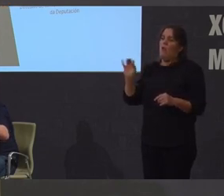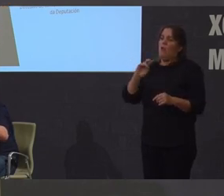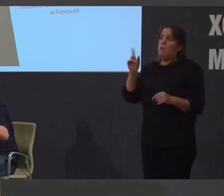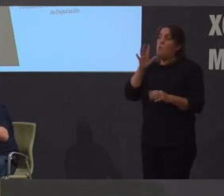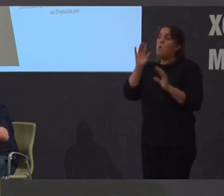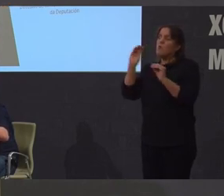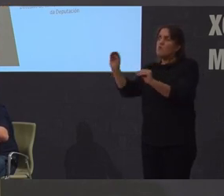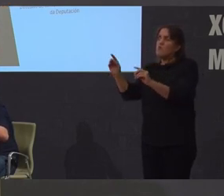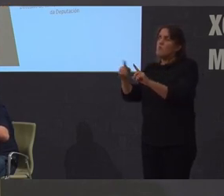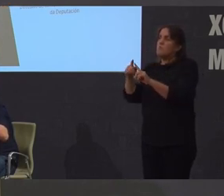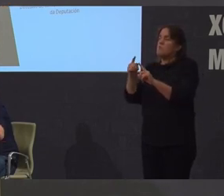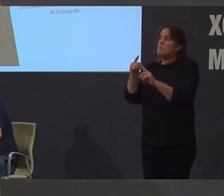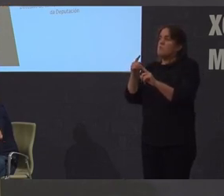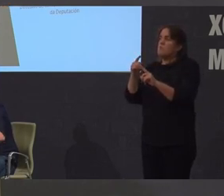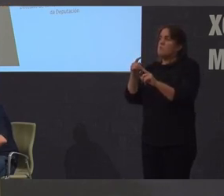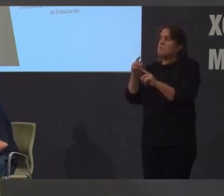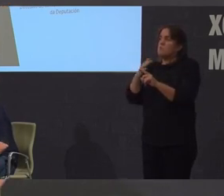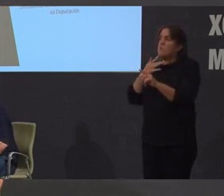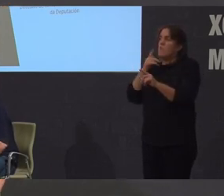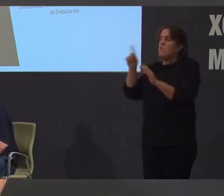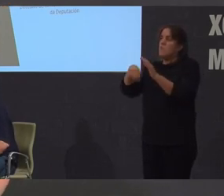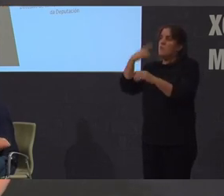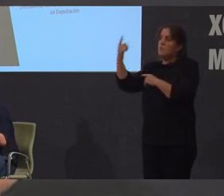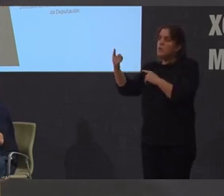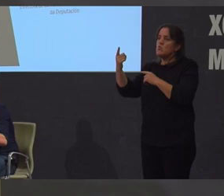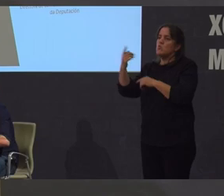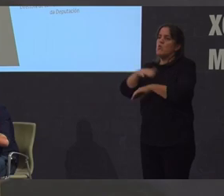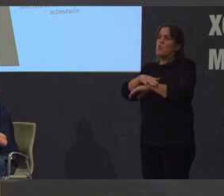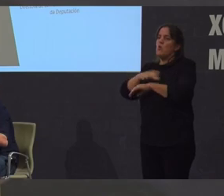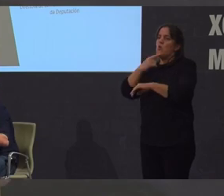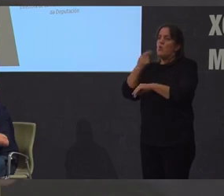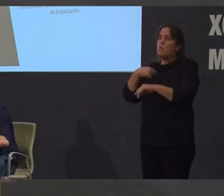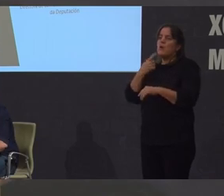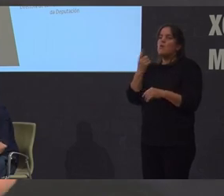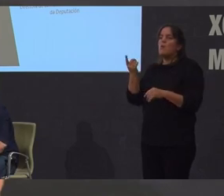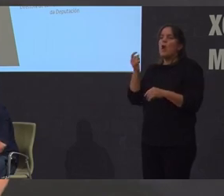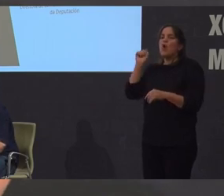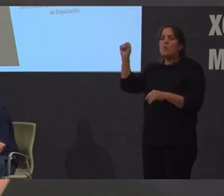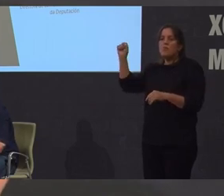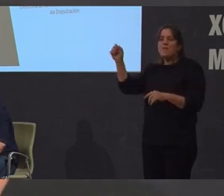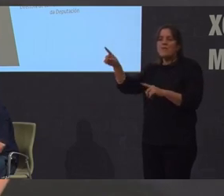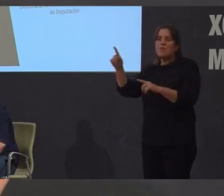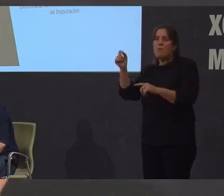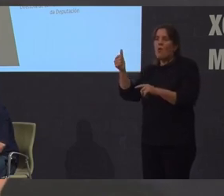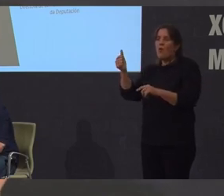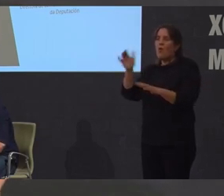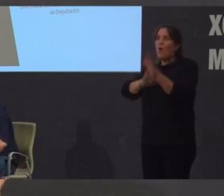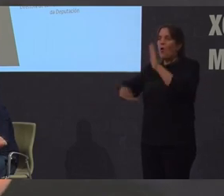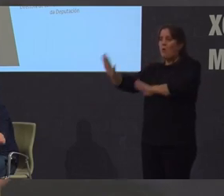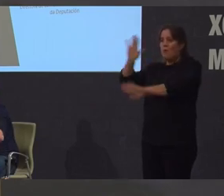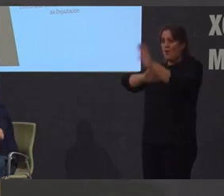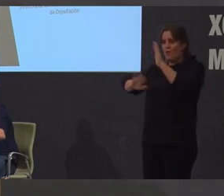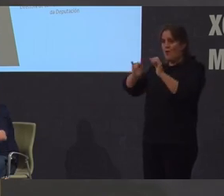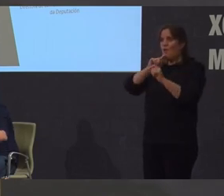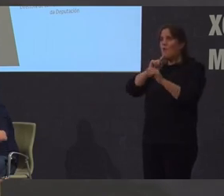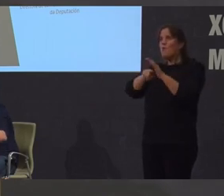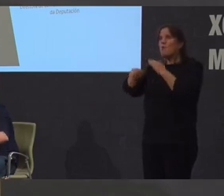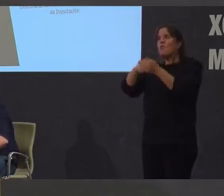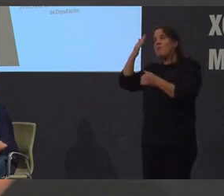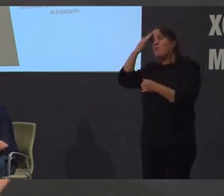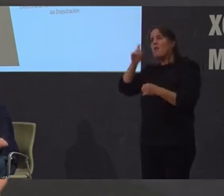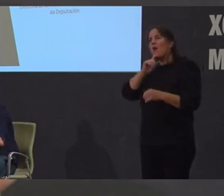otras. Después llegó un gobierno comunista y eso complicó un poco la manera en la que afrontar el proceso de memoria, o el